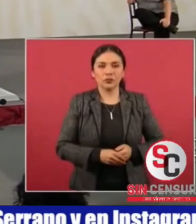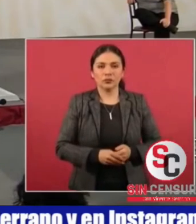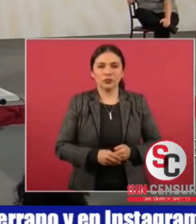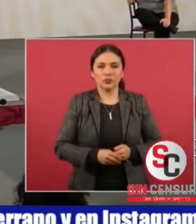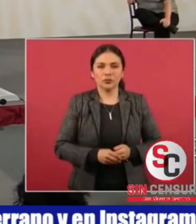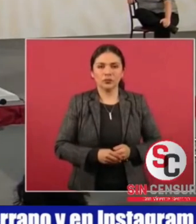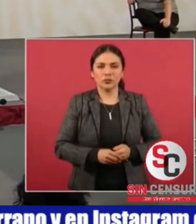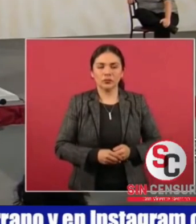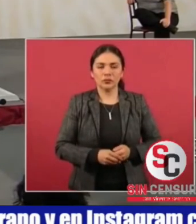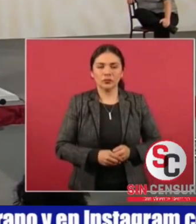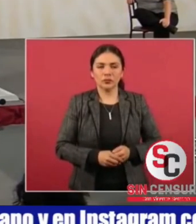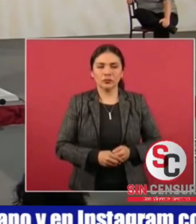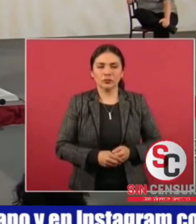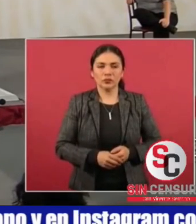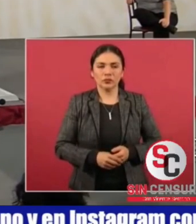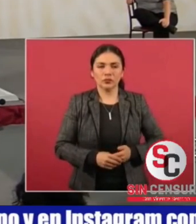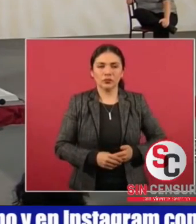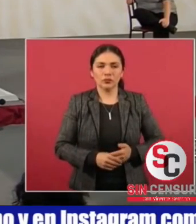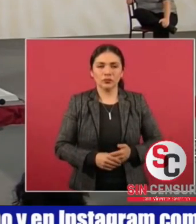En Buenos Aires,